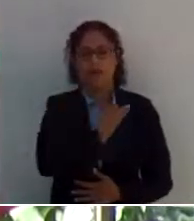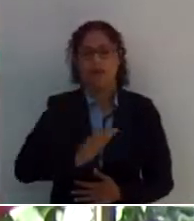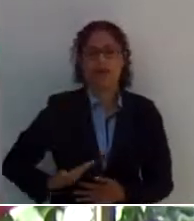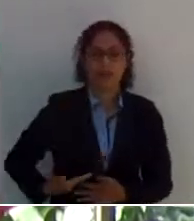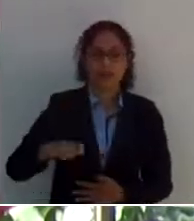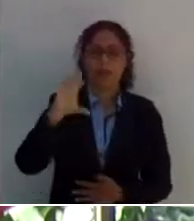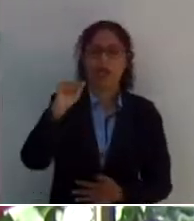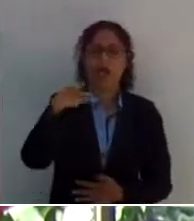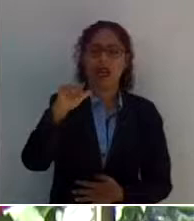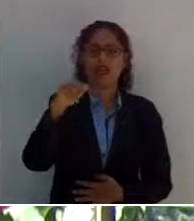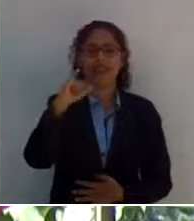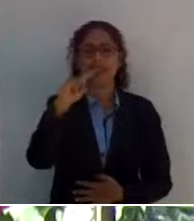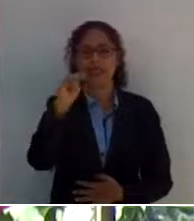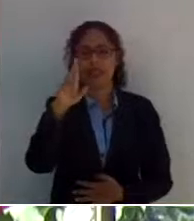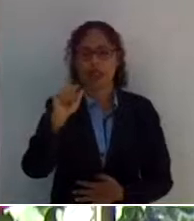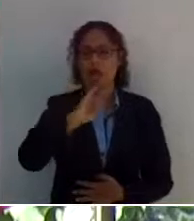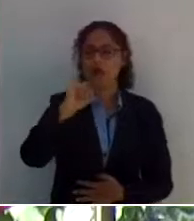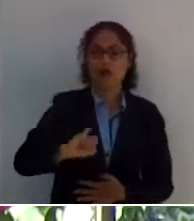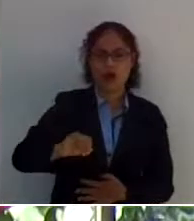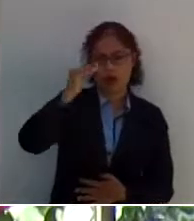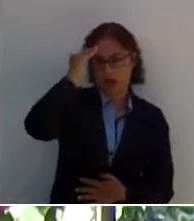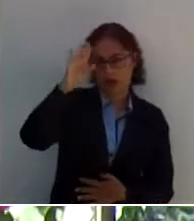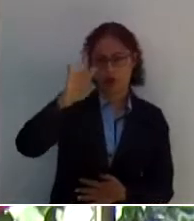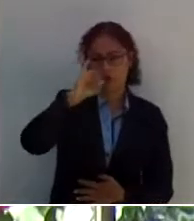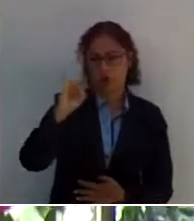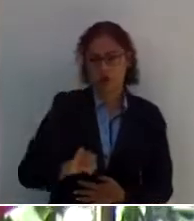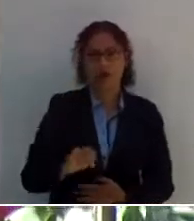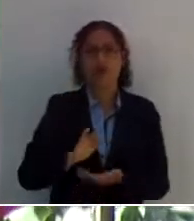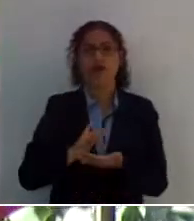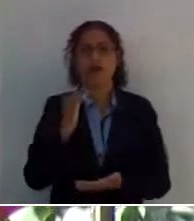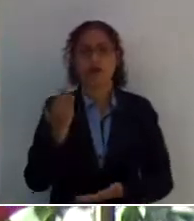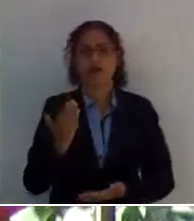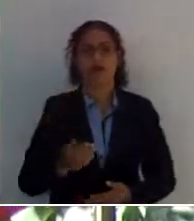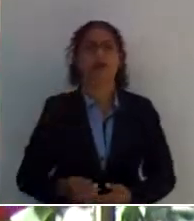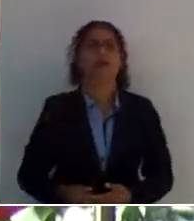Canacintra, que nunca los dejaremos solos. Muchas gracias.